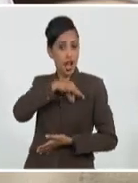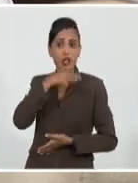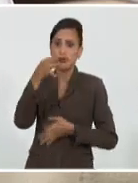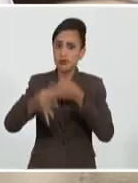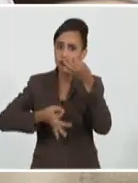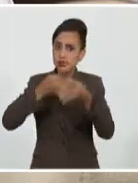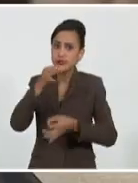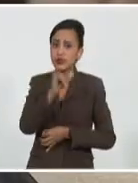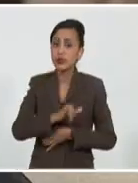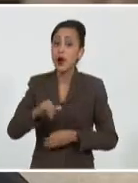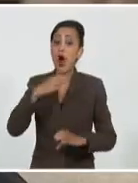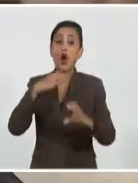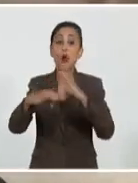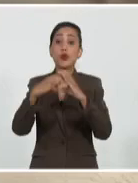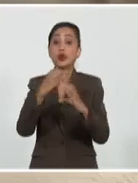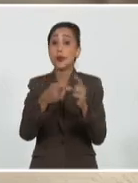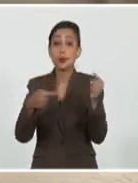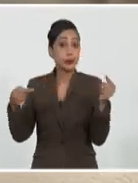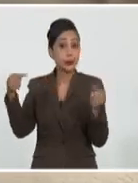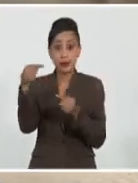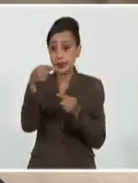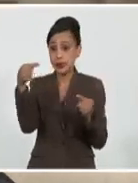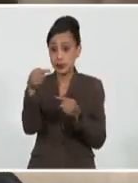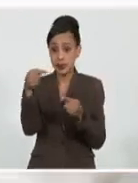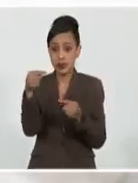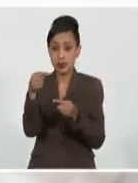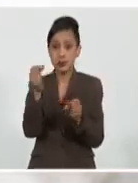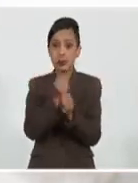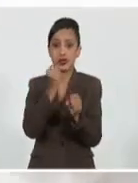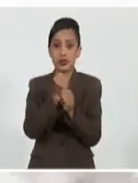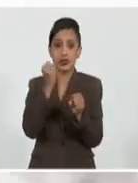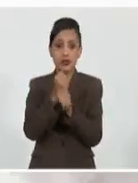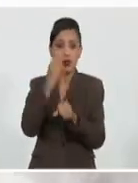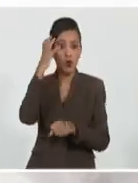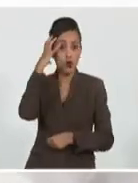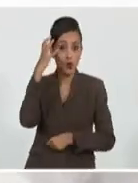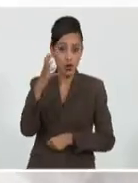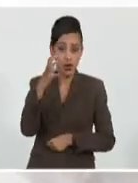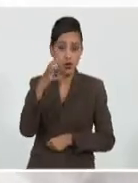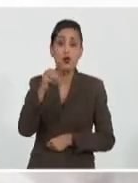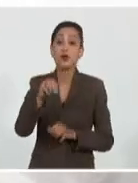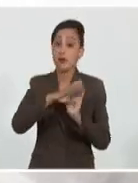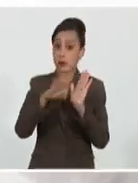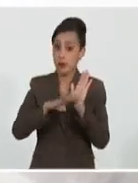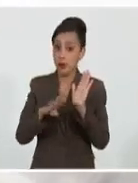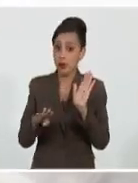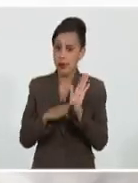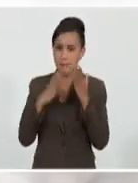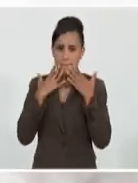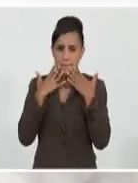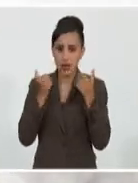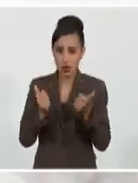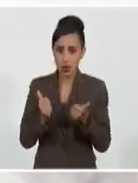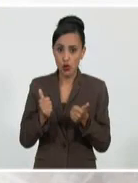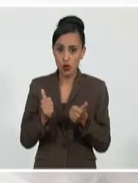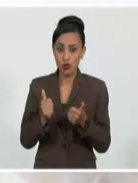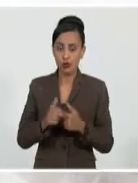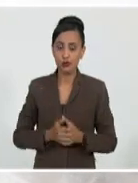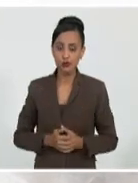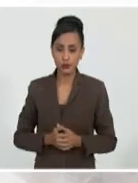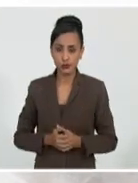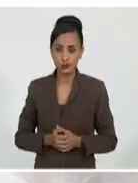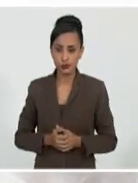la comunicación como uno de los pilares de la gestión del gobierno y su implementación en la práctica. Entonces, hay una responsabilidad a la hora de